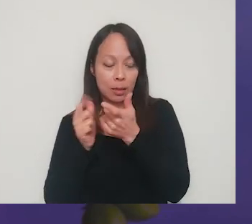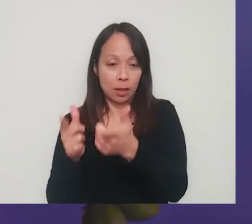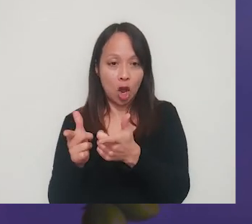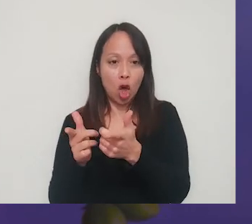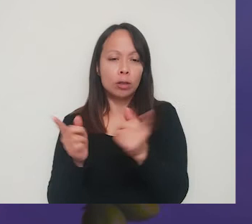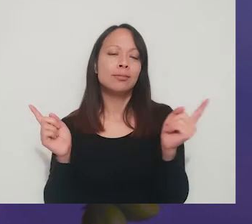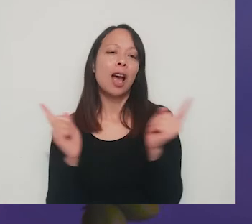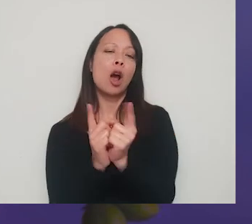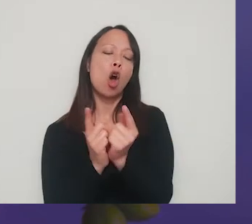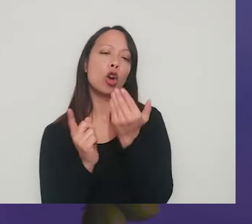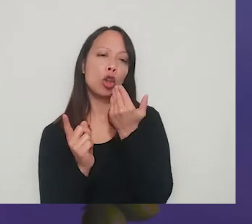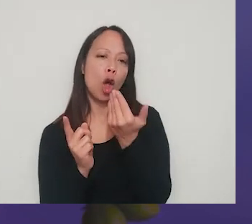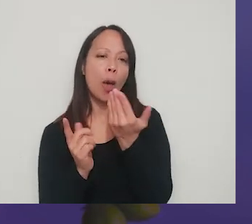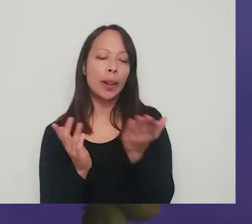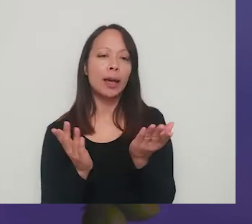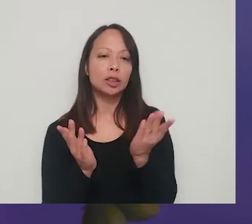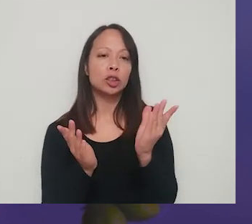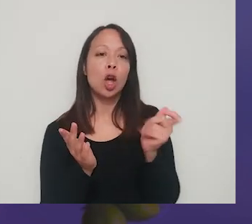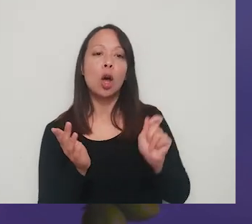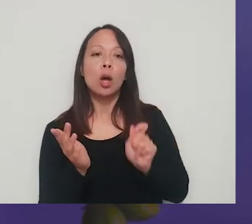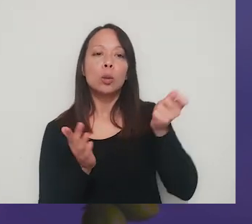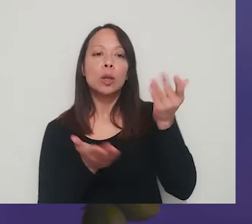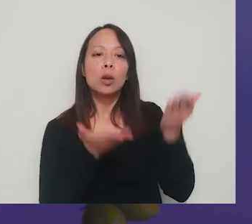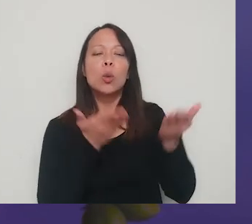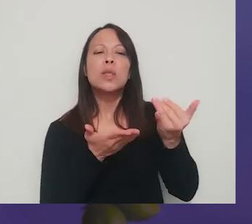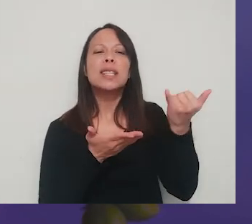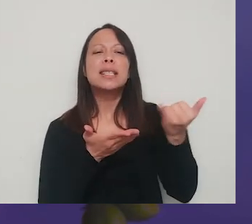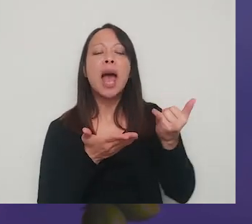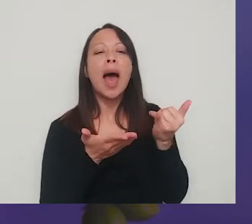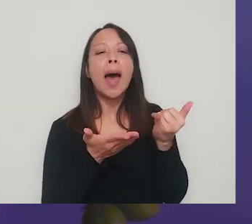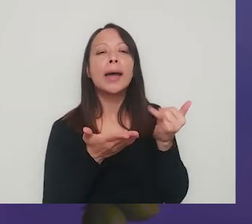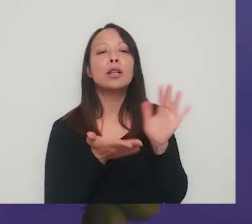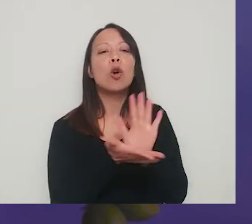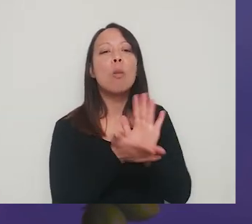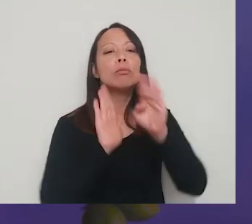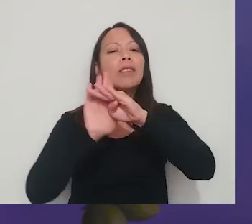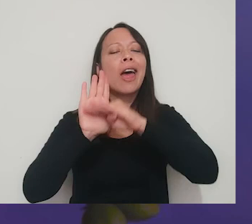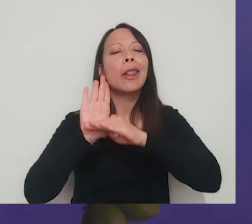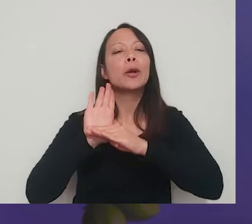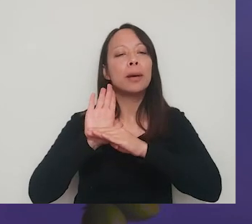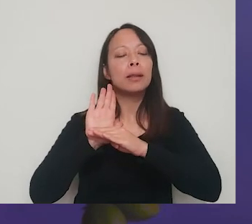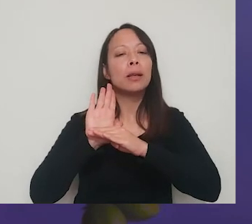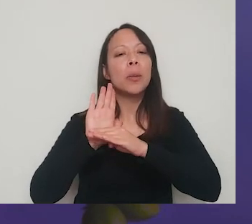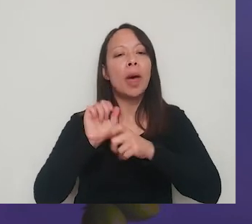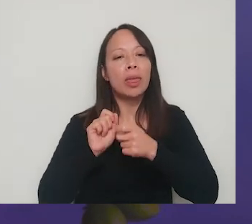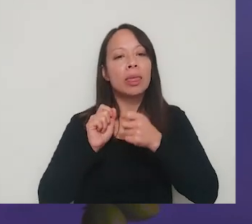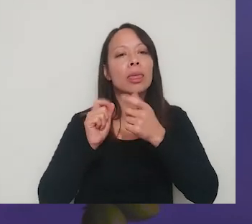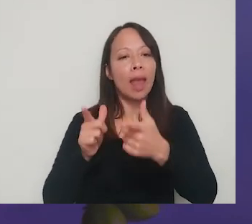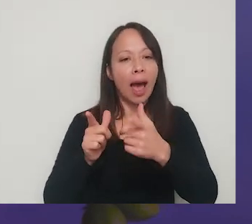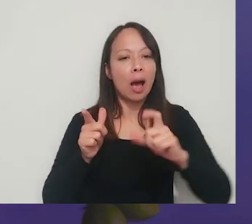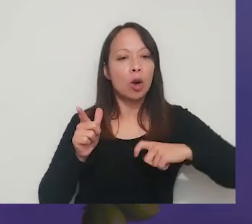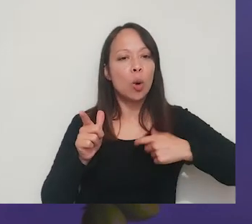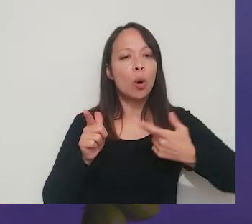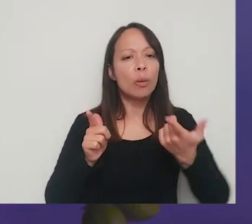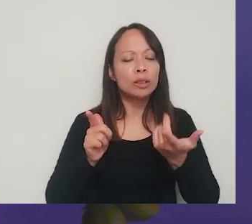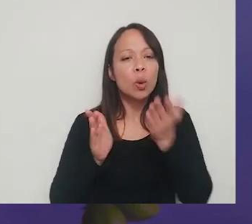Básicamente, en síntesis, lo que tenemos en materia legislativa y jurisprudencial es que tenemos una normativa que ampara y